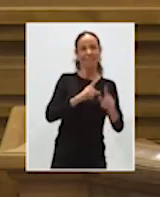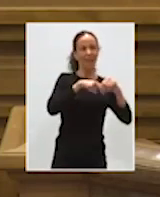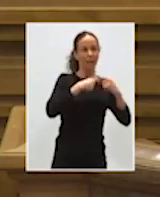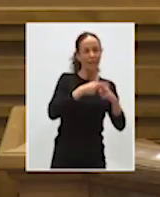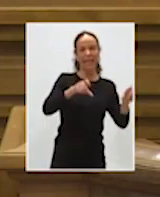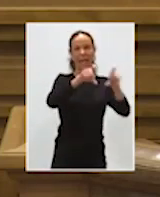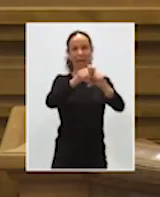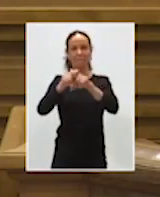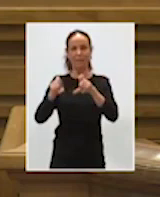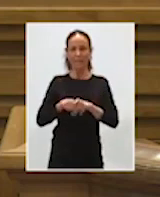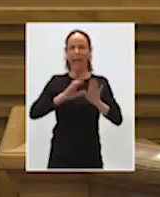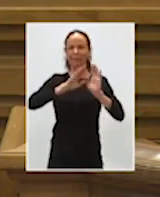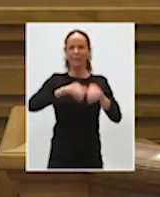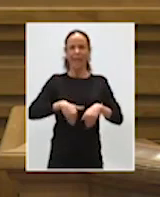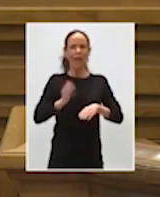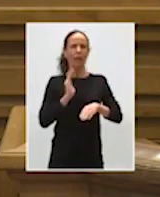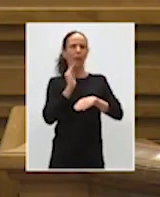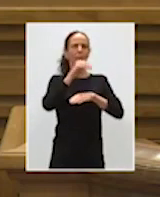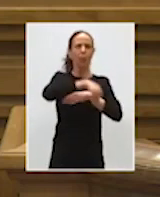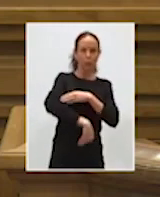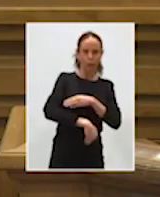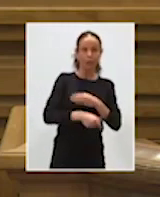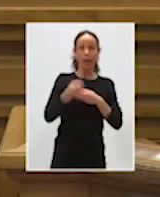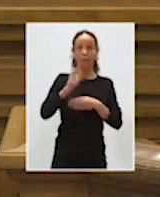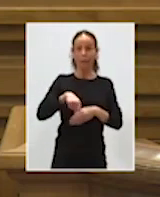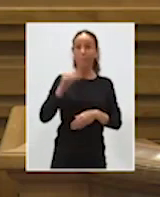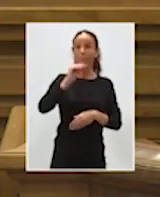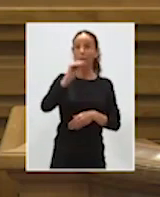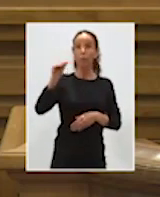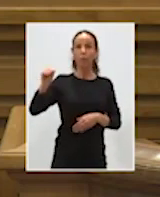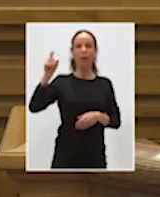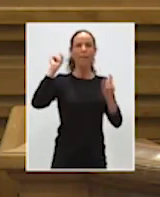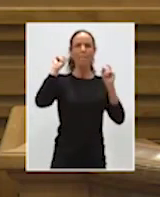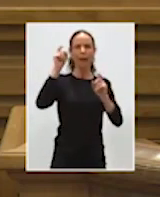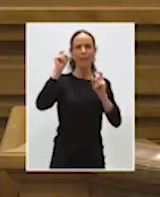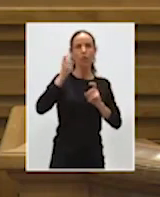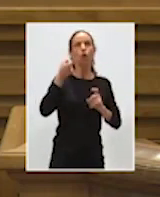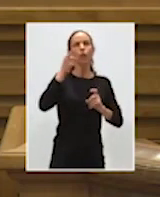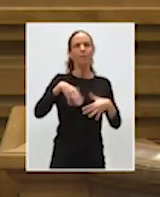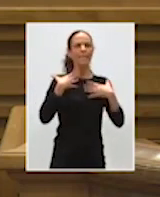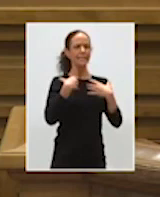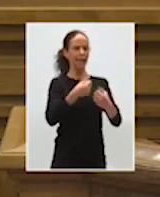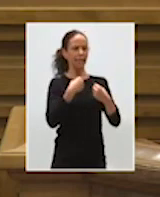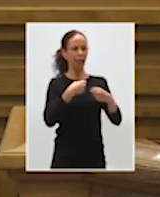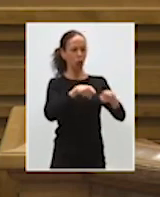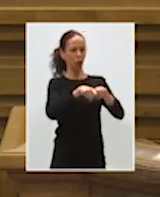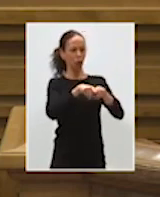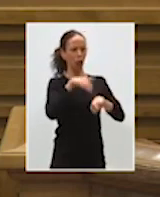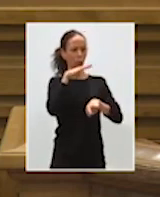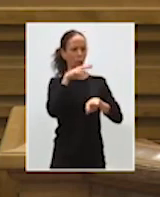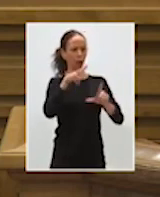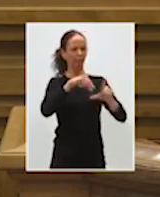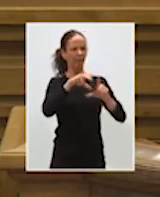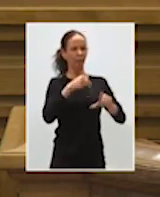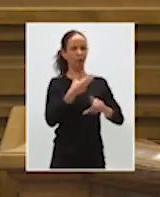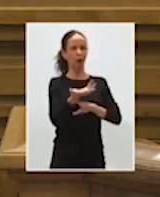además aprobaron una declaración unilateral de independencia y atentaron contra España y contra el Estado de Derecho. De esta manera ha asegurado